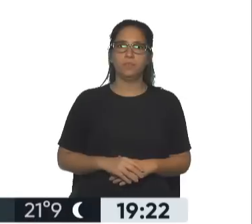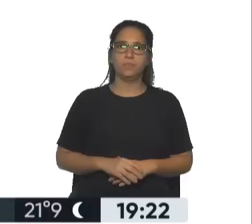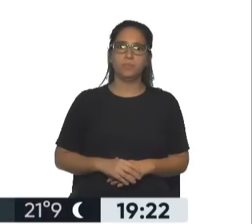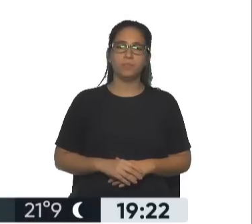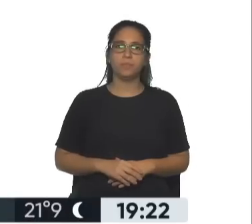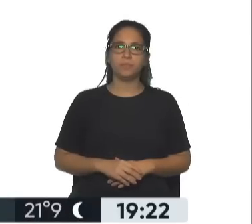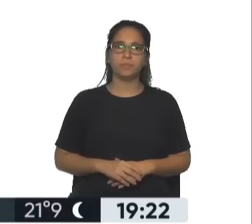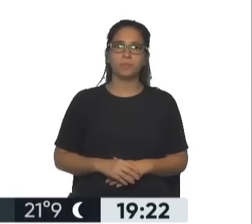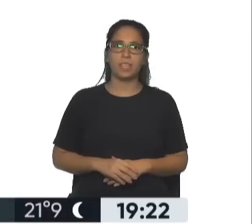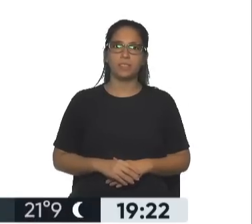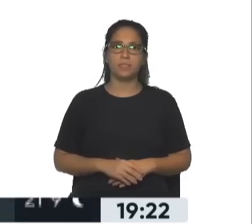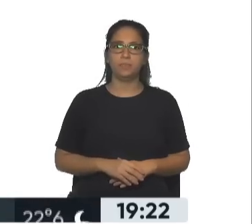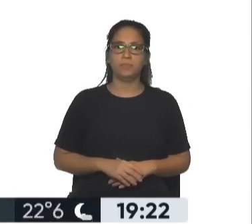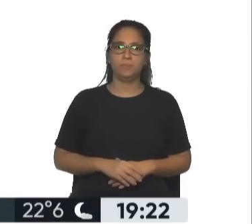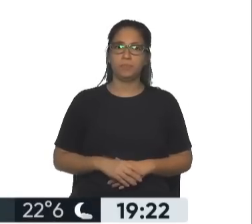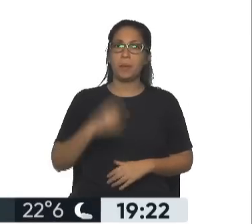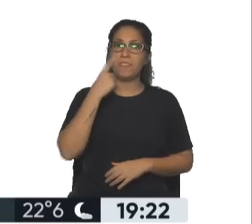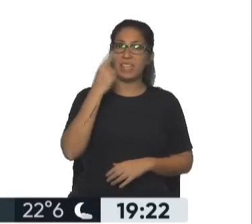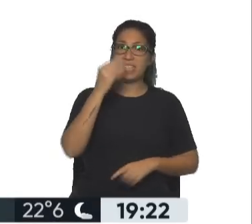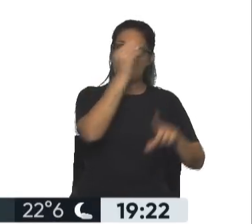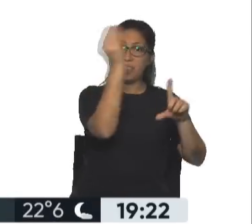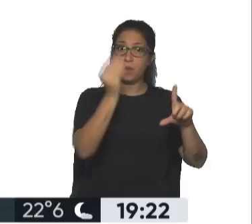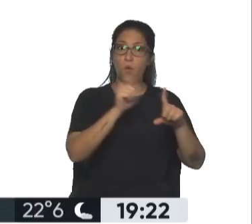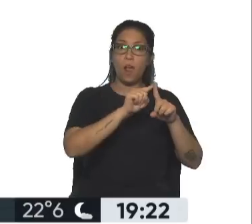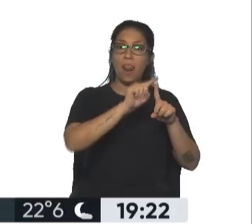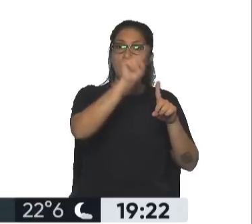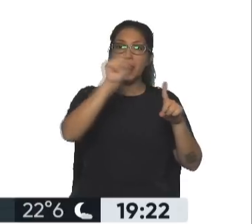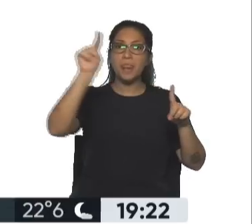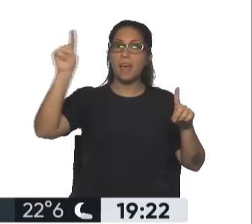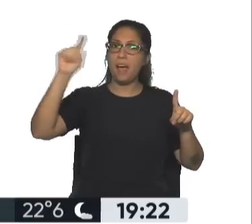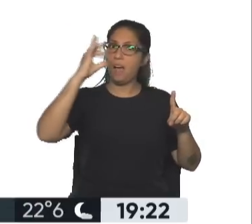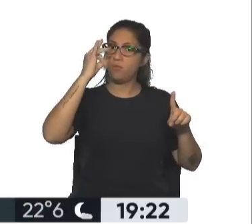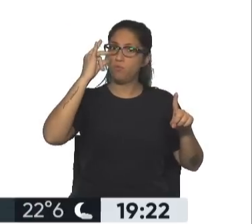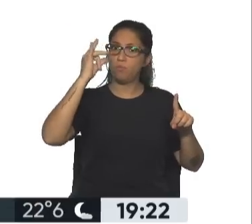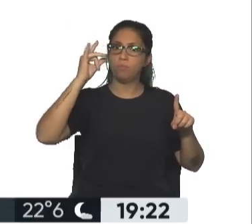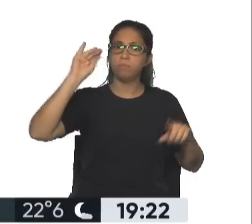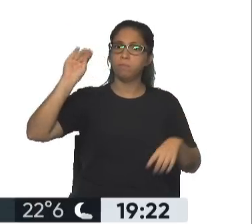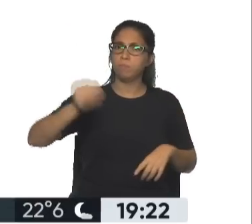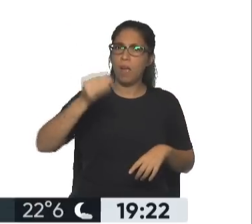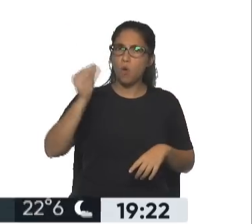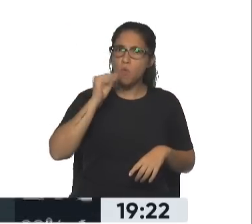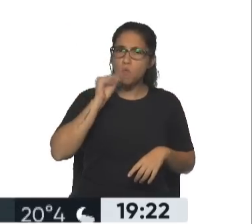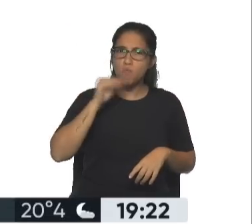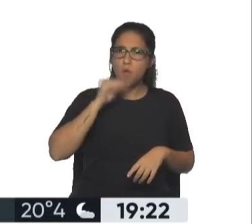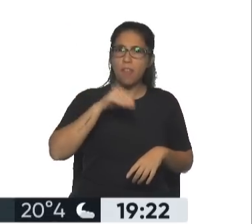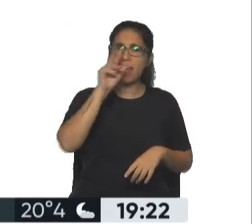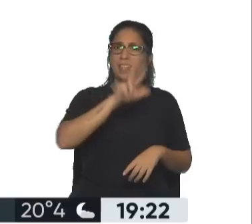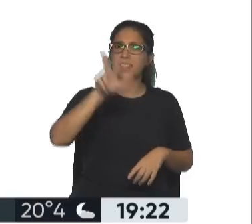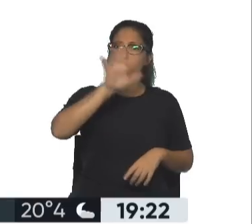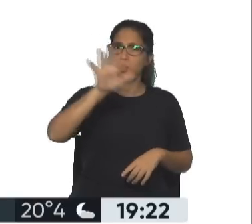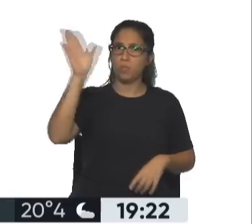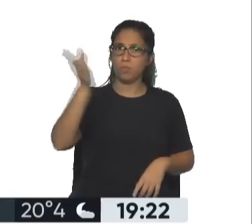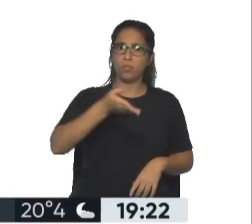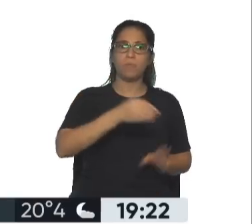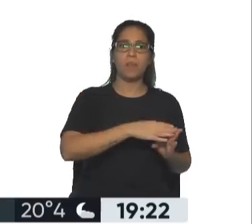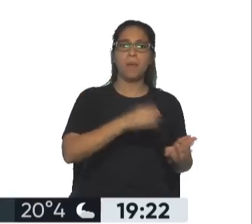Fíjense, la línea superior con una inflación acumulada de 355 en el periodo del 99